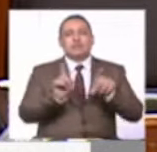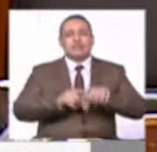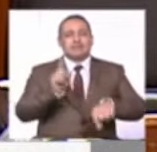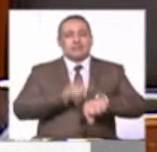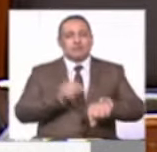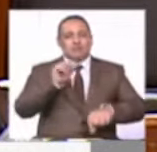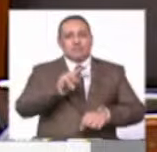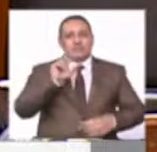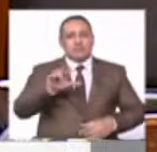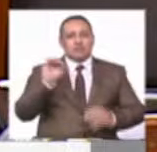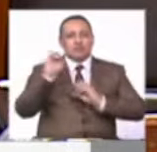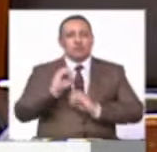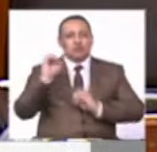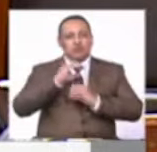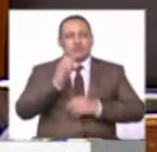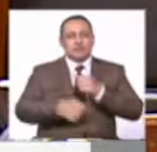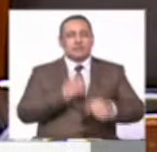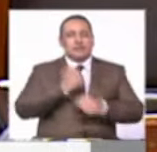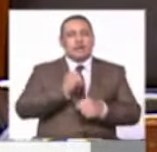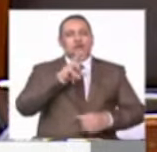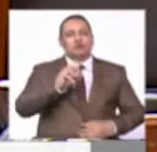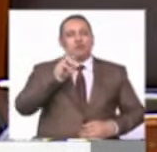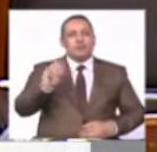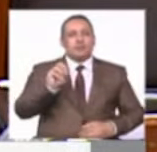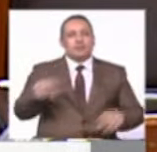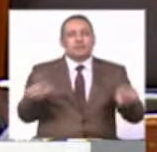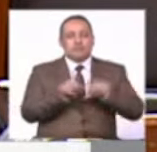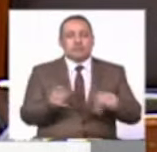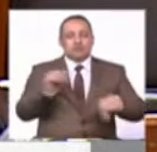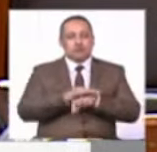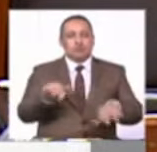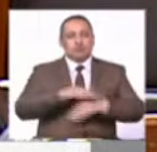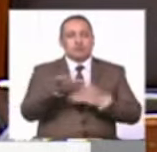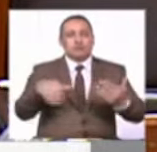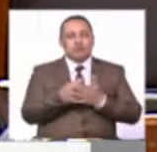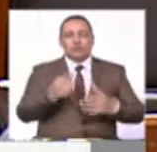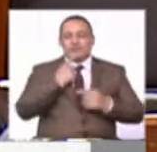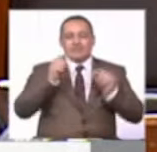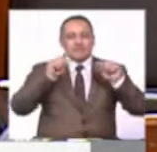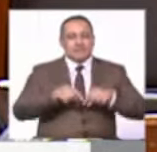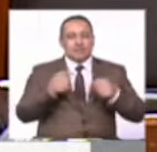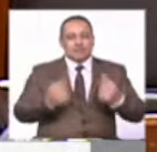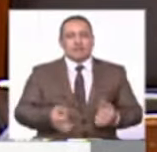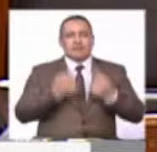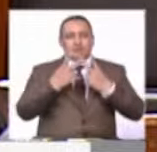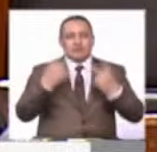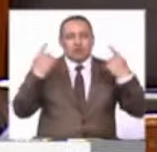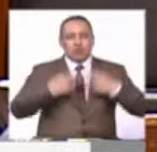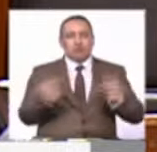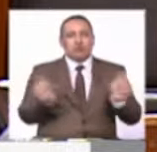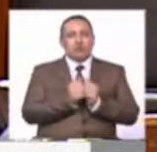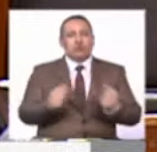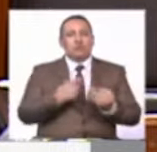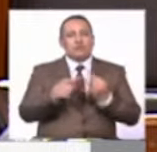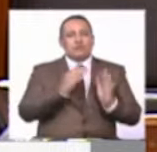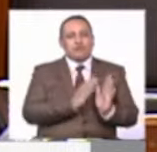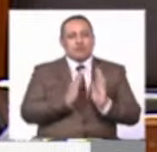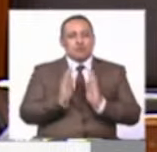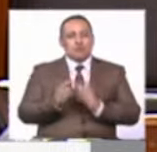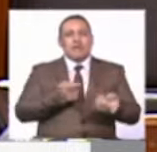23 de octubre del 2020 al respecto debe estarse a que los procedimientos